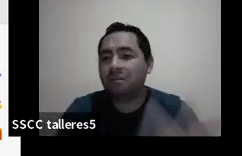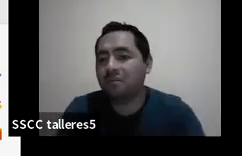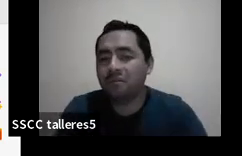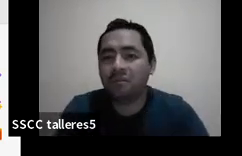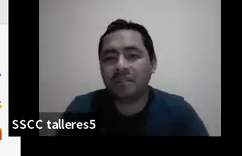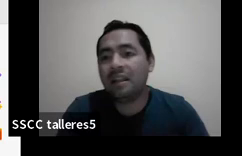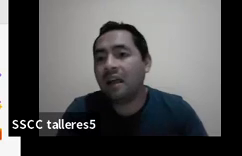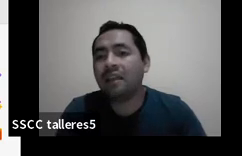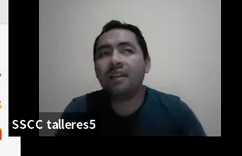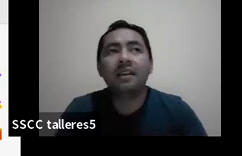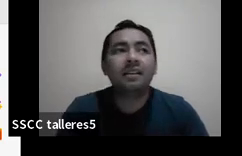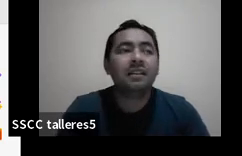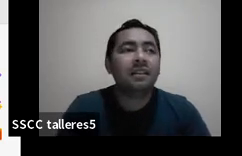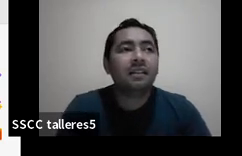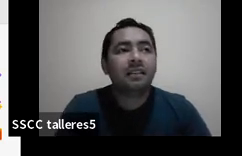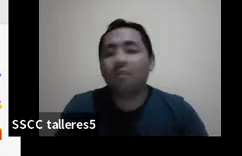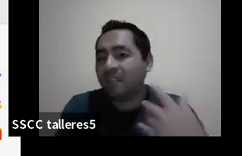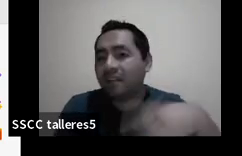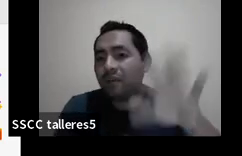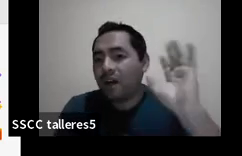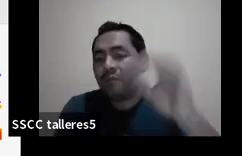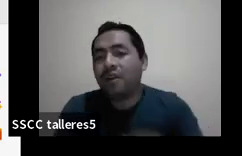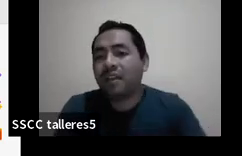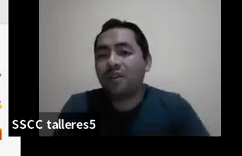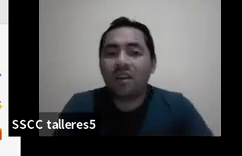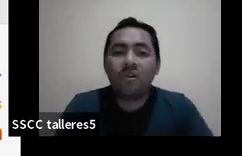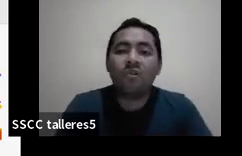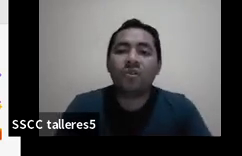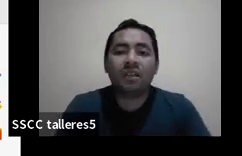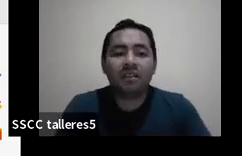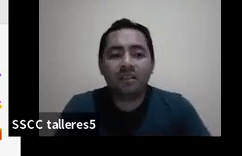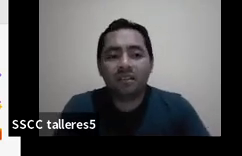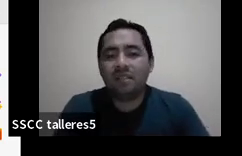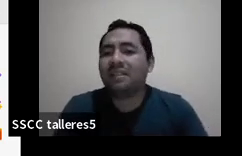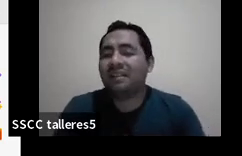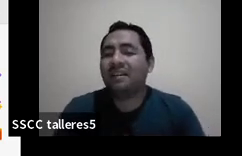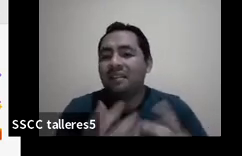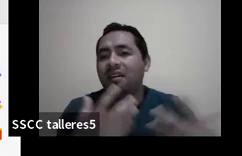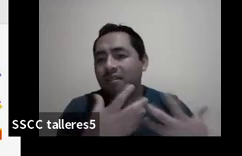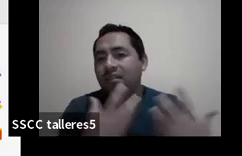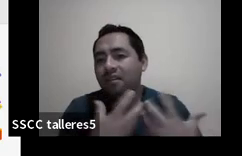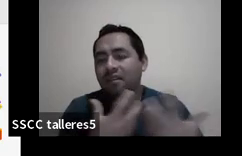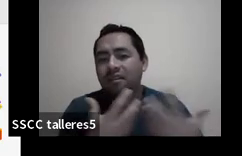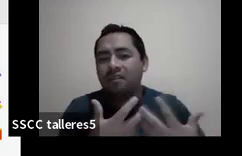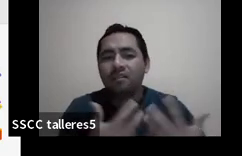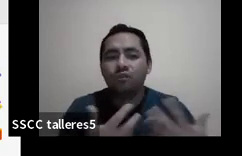estudia, no hace nada. Lo mandan a trabajar por ahí en algunas cosas y siempre tiene que